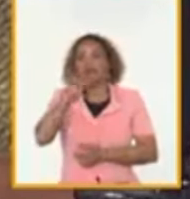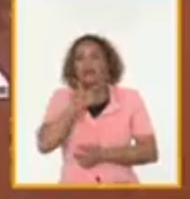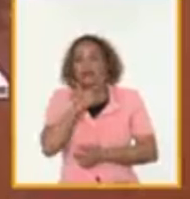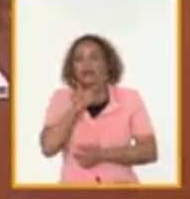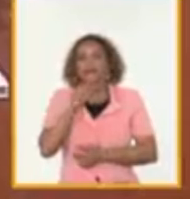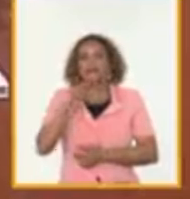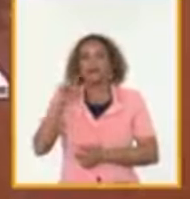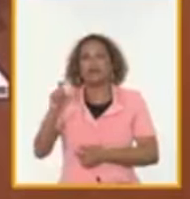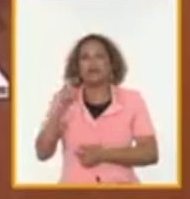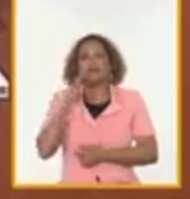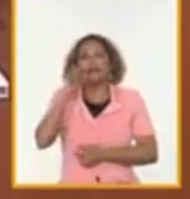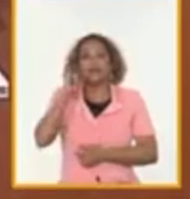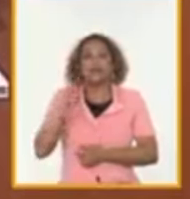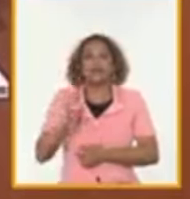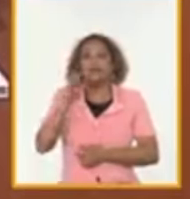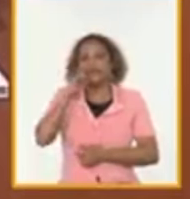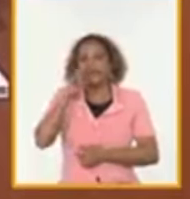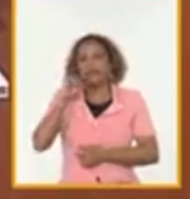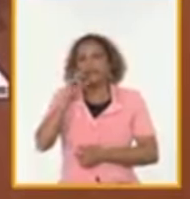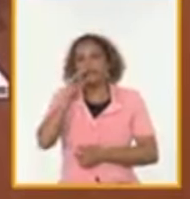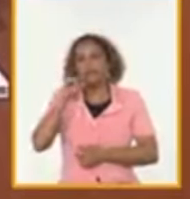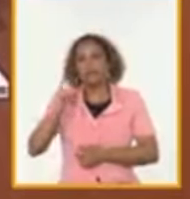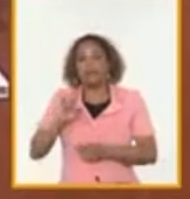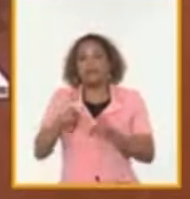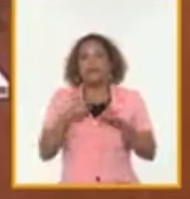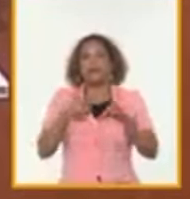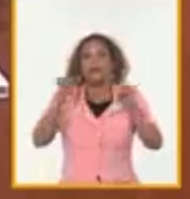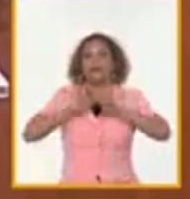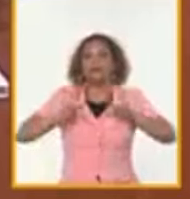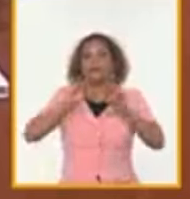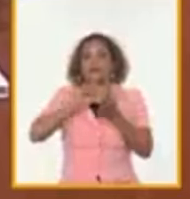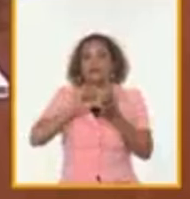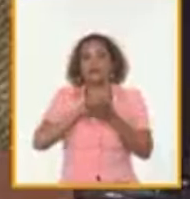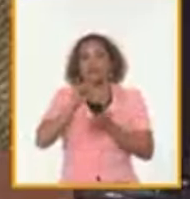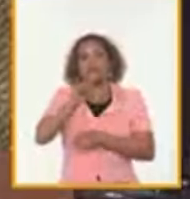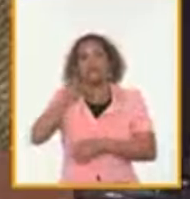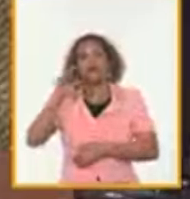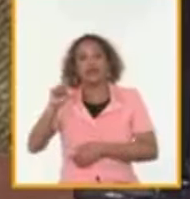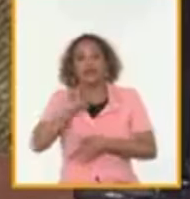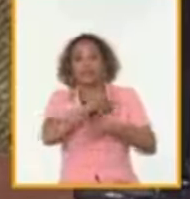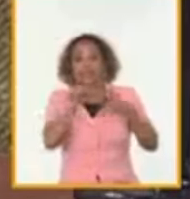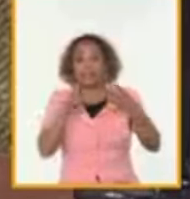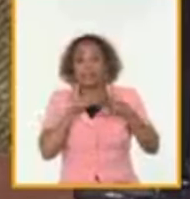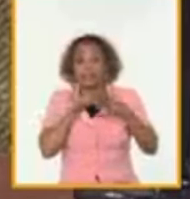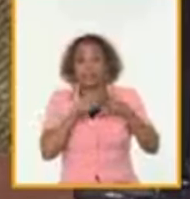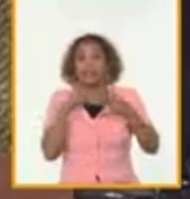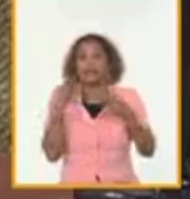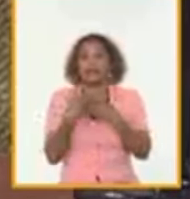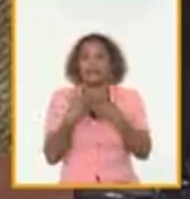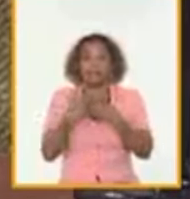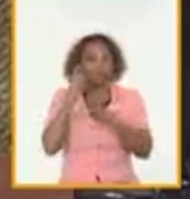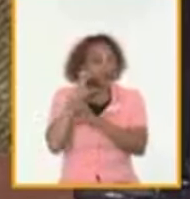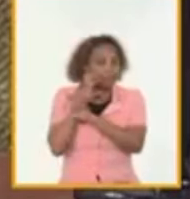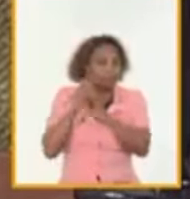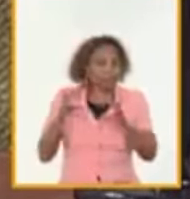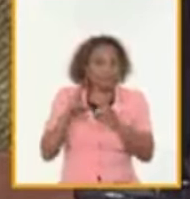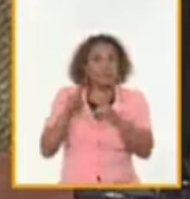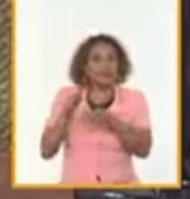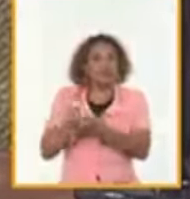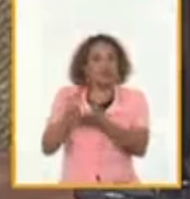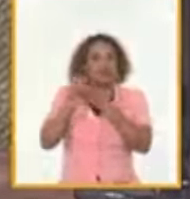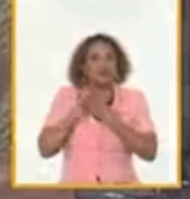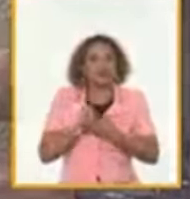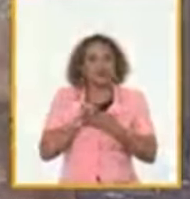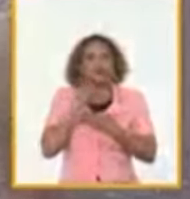inhibí Y tenemos la universidad central de las villas que es un gran potencial científico lo que tenemos que nos ayudan